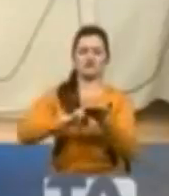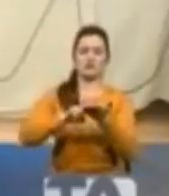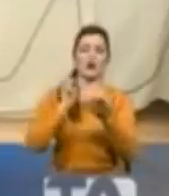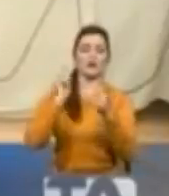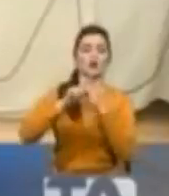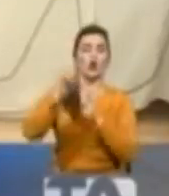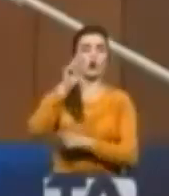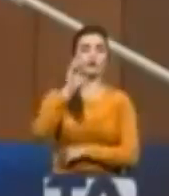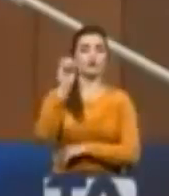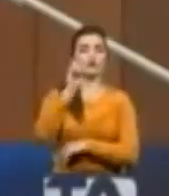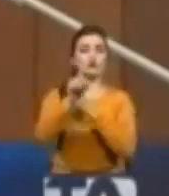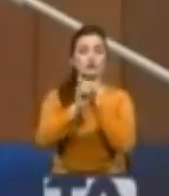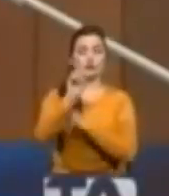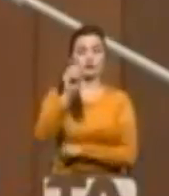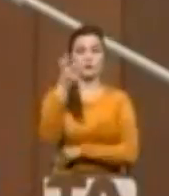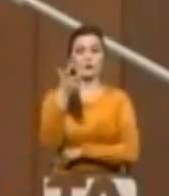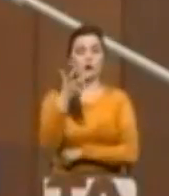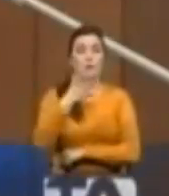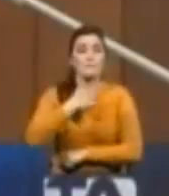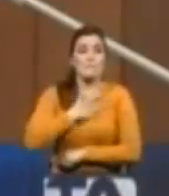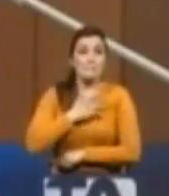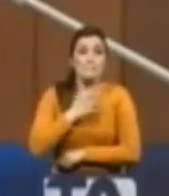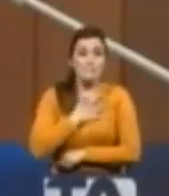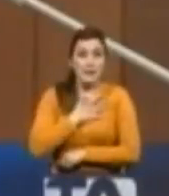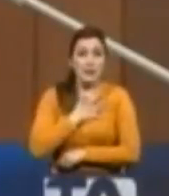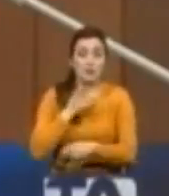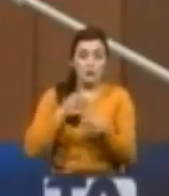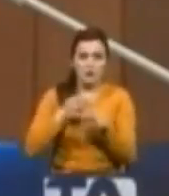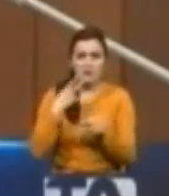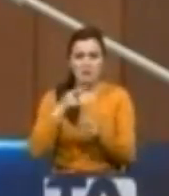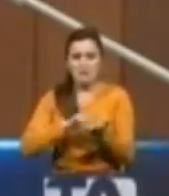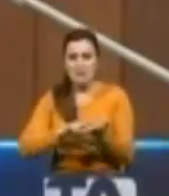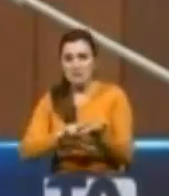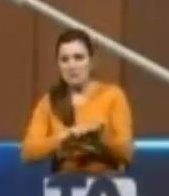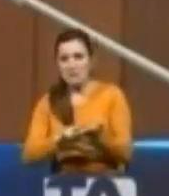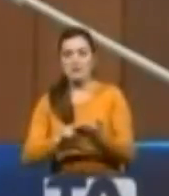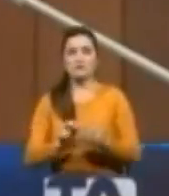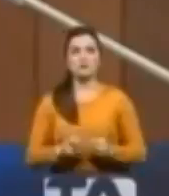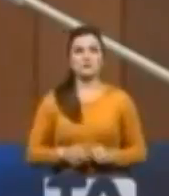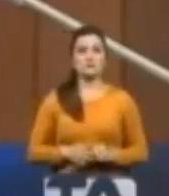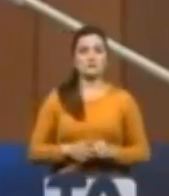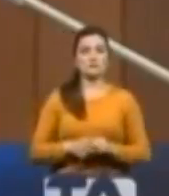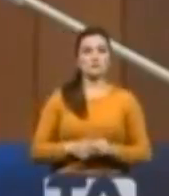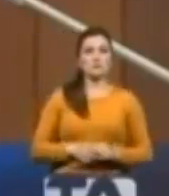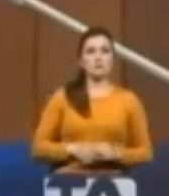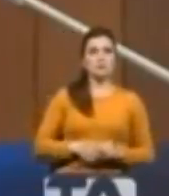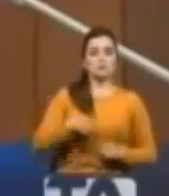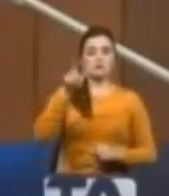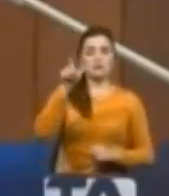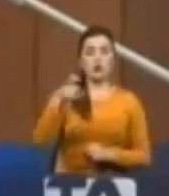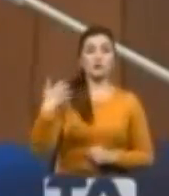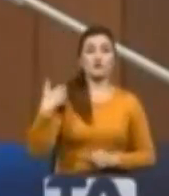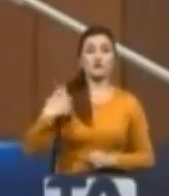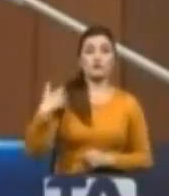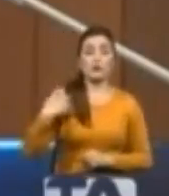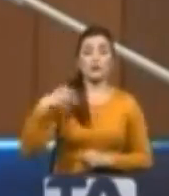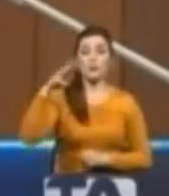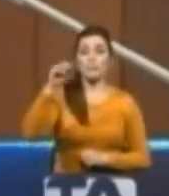de 2013. Que en mi periodo de actuación, el perito Roberto